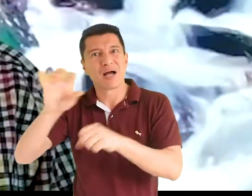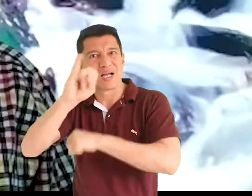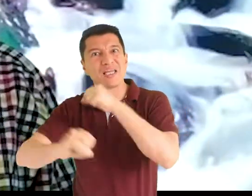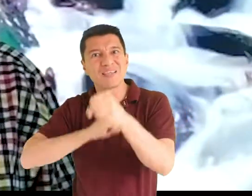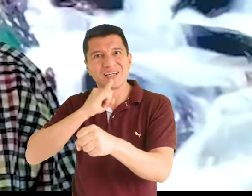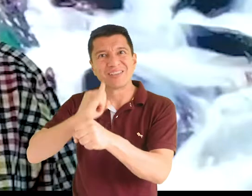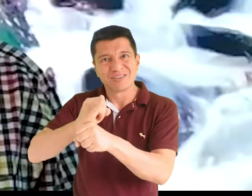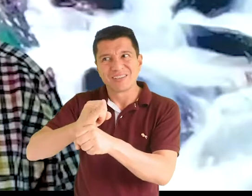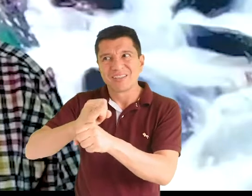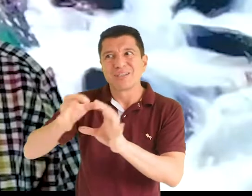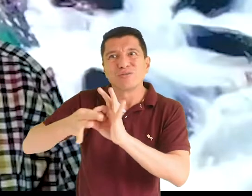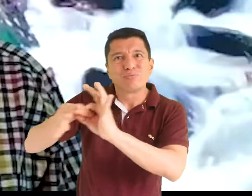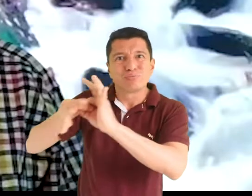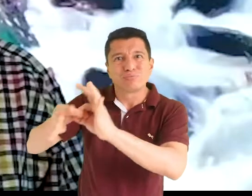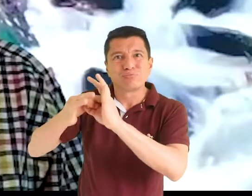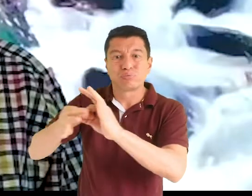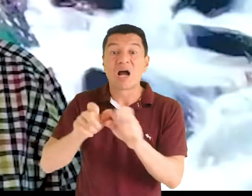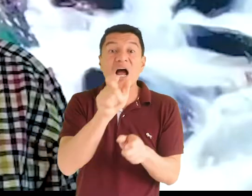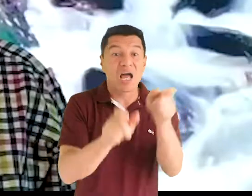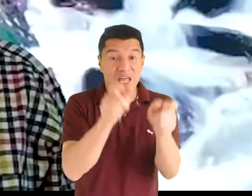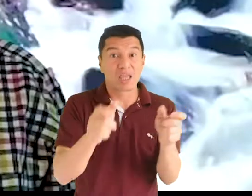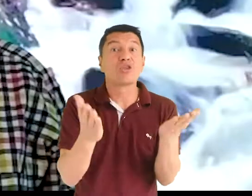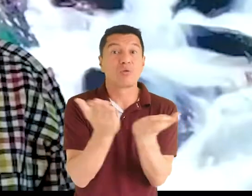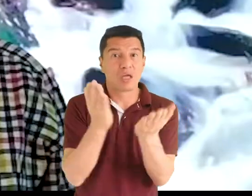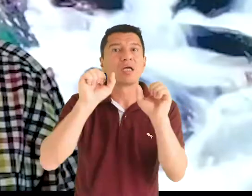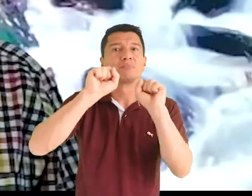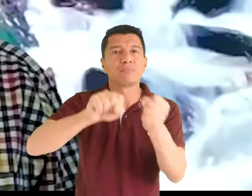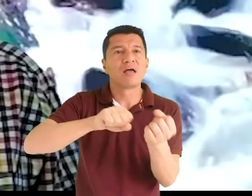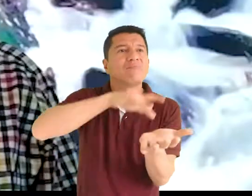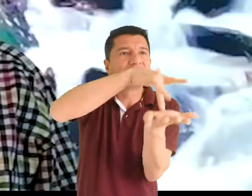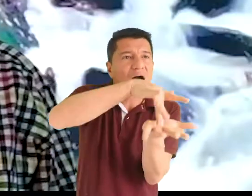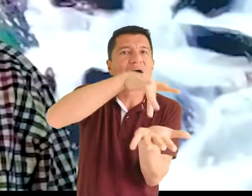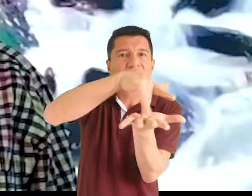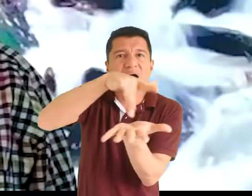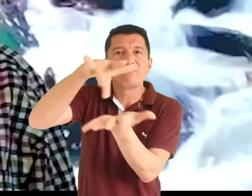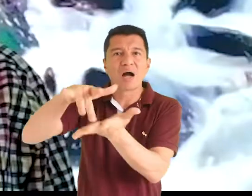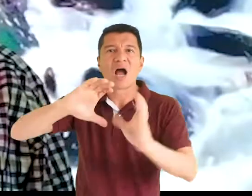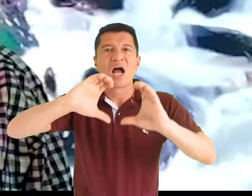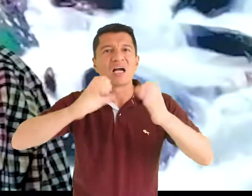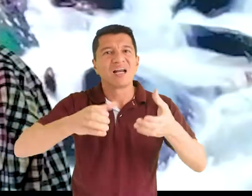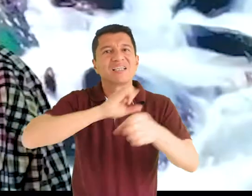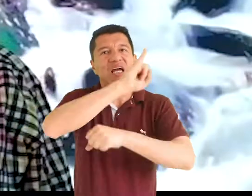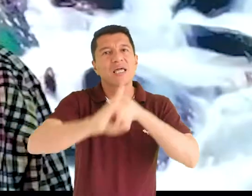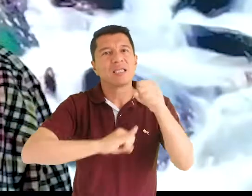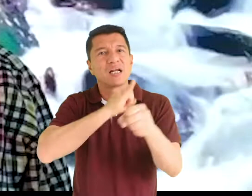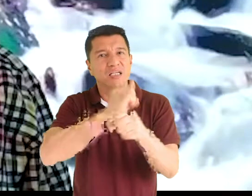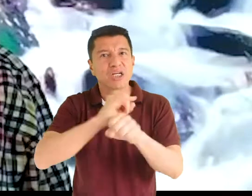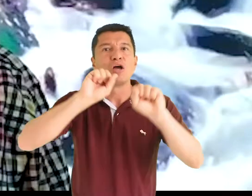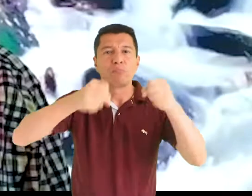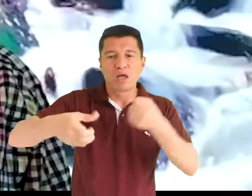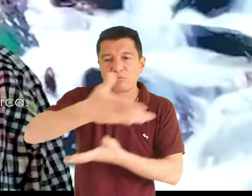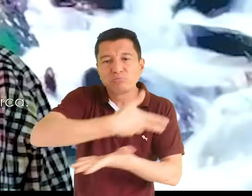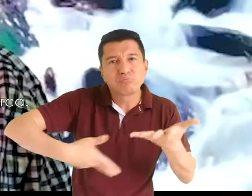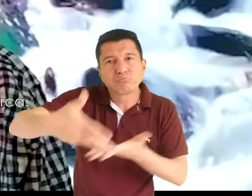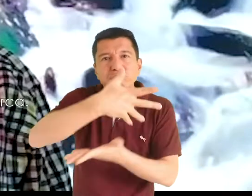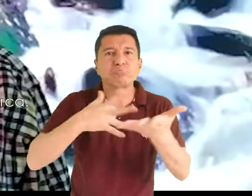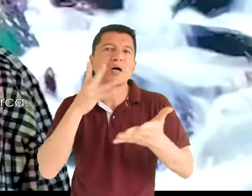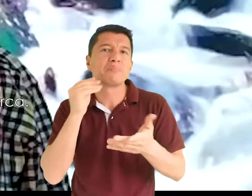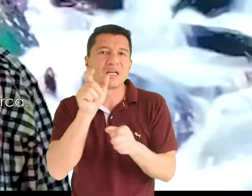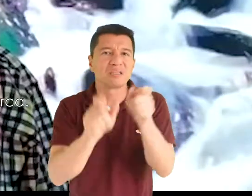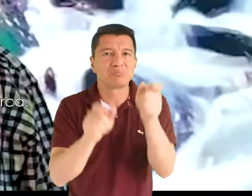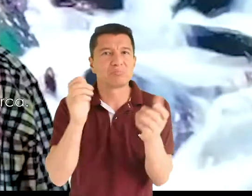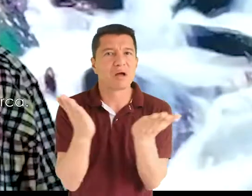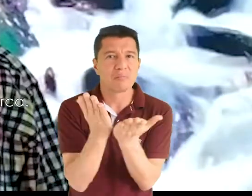movilidad internacional y participar y compartir experiencias con estudiantes